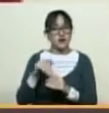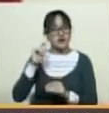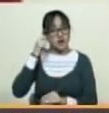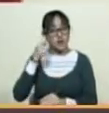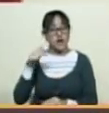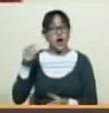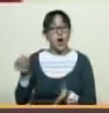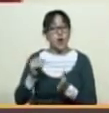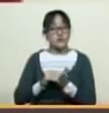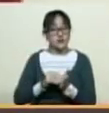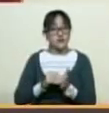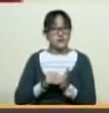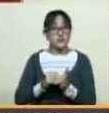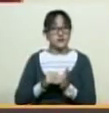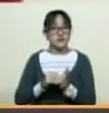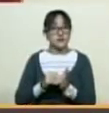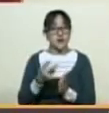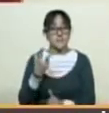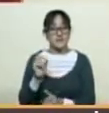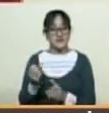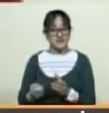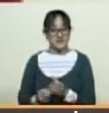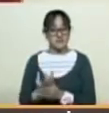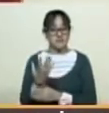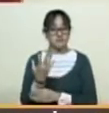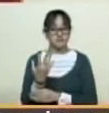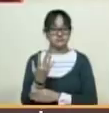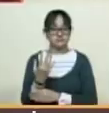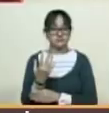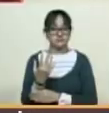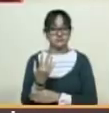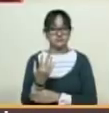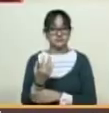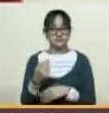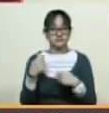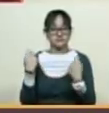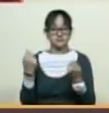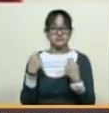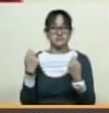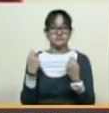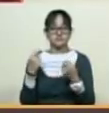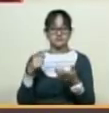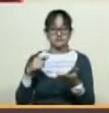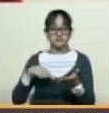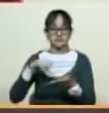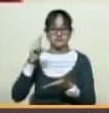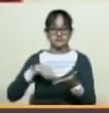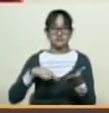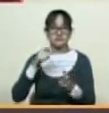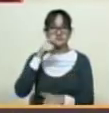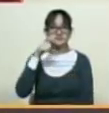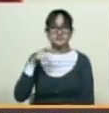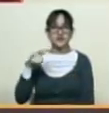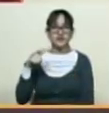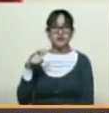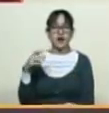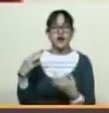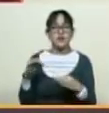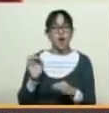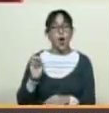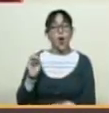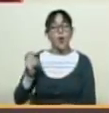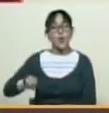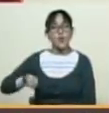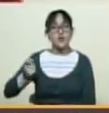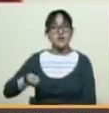para este proceso electoral del 20 de mayo, que la publicidad sea contratada por personas naturales o